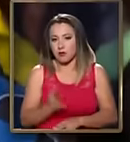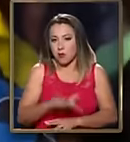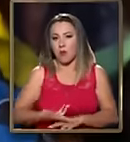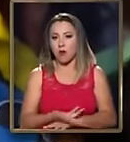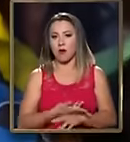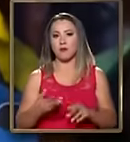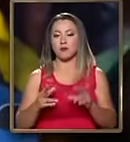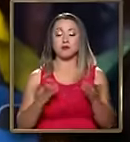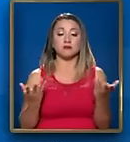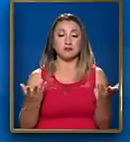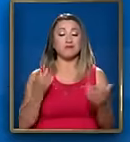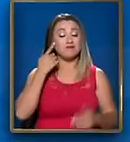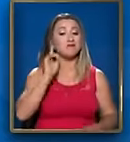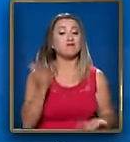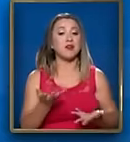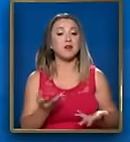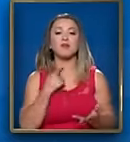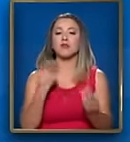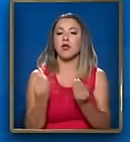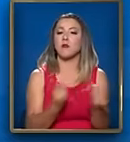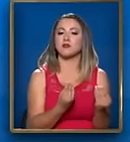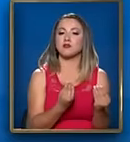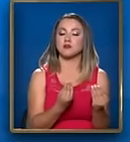Pero lo más terrible que pasó,